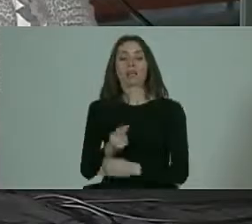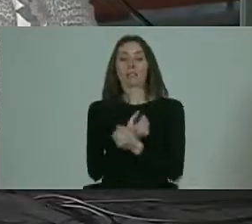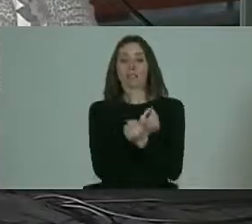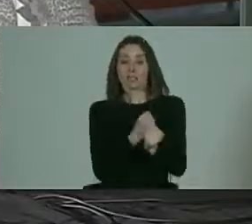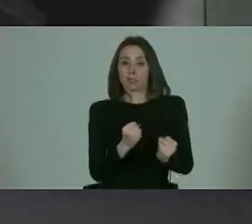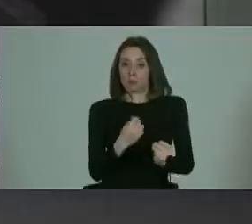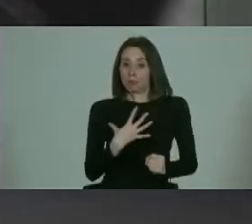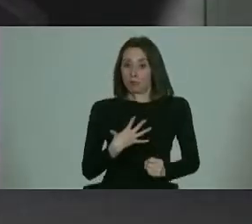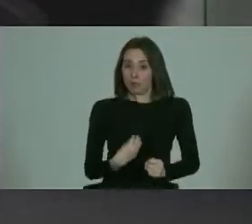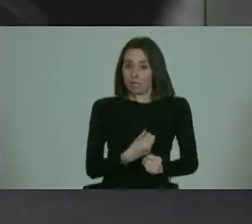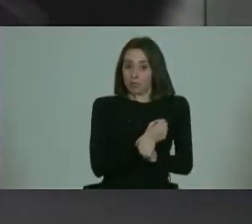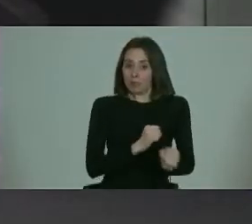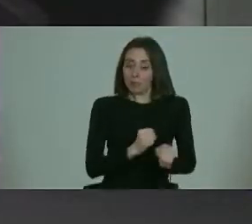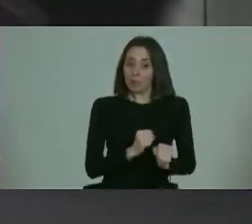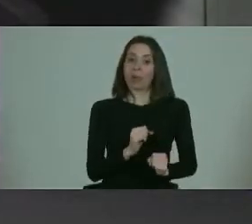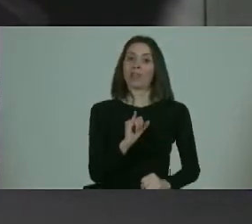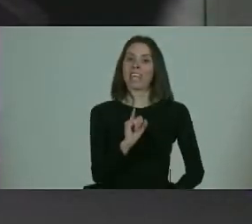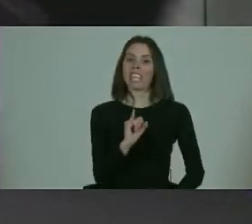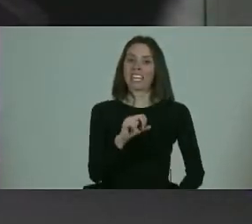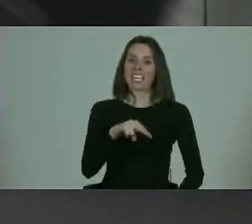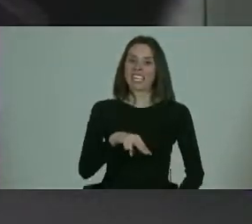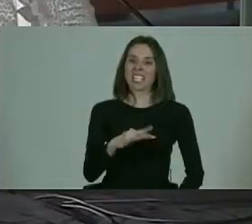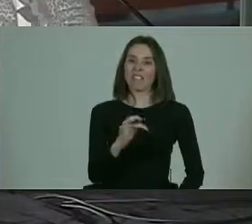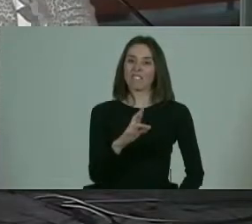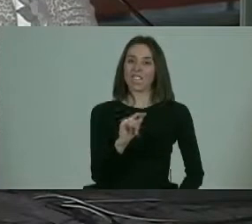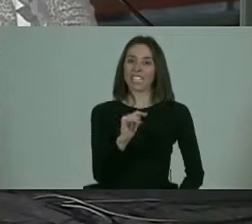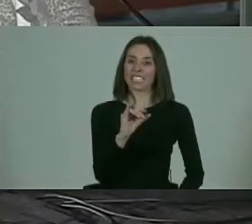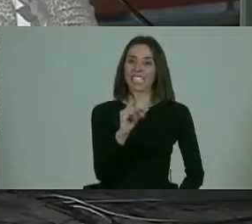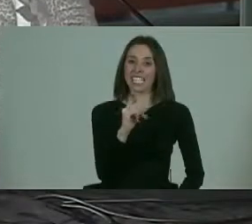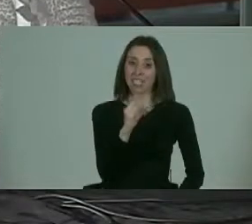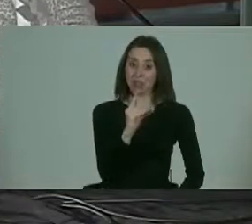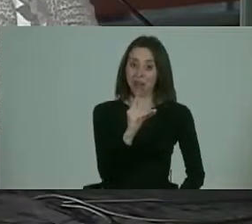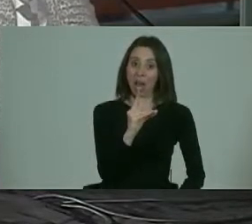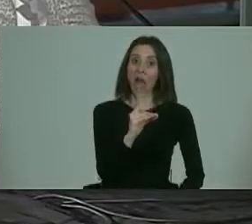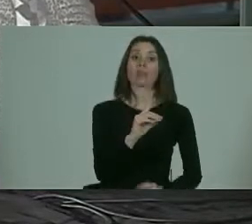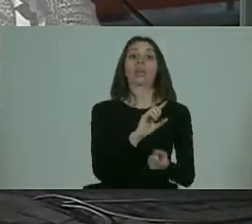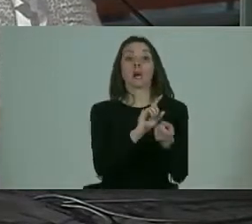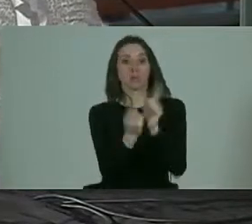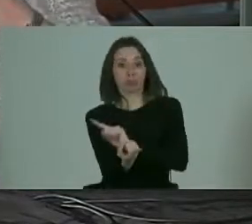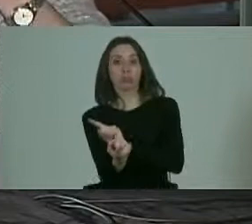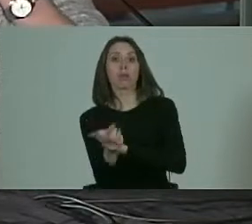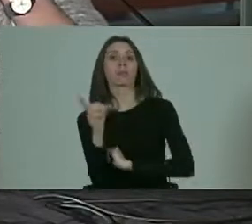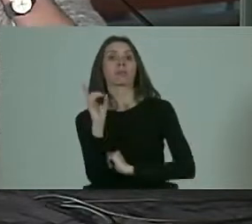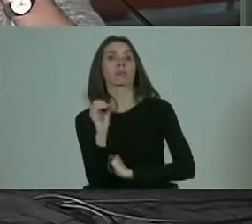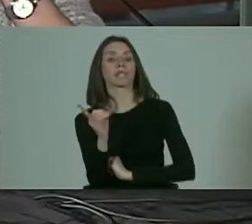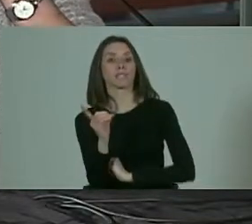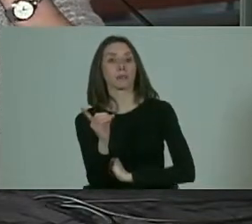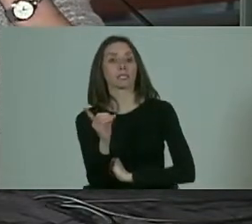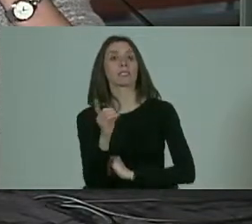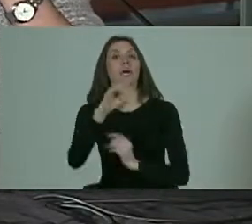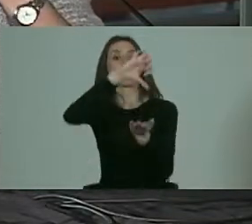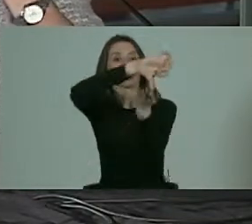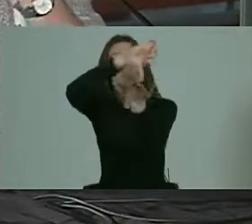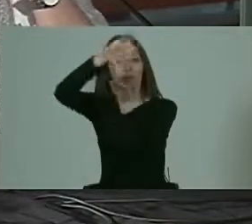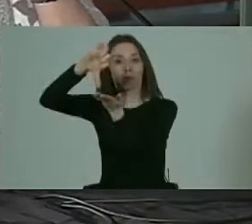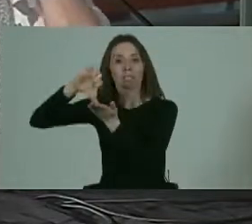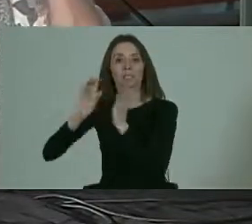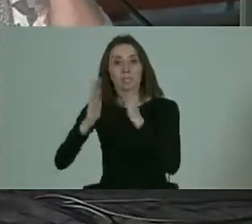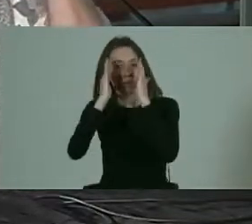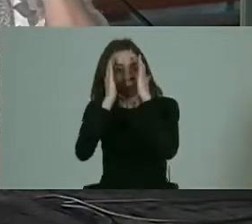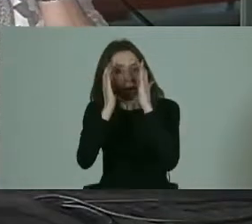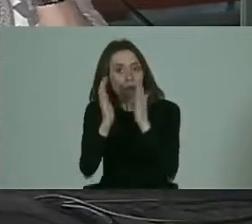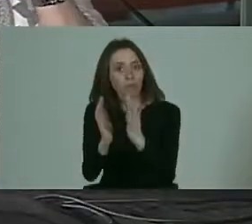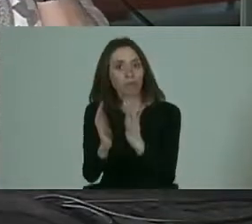parte de soy como generadora de discapacidad debe ser creo yo tratada por los países para